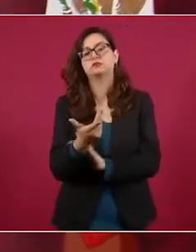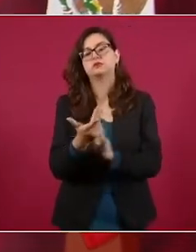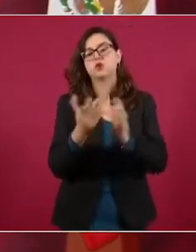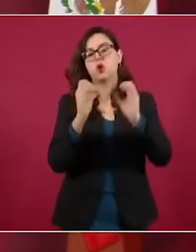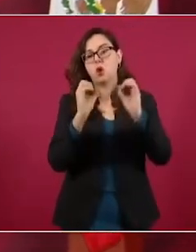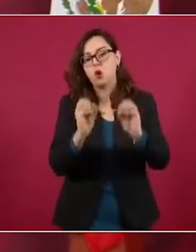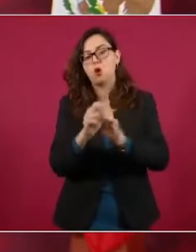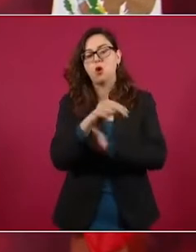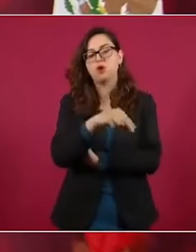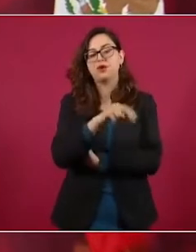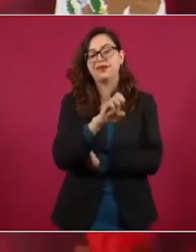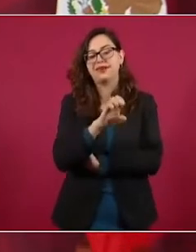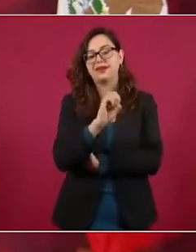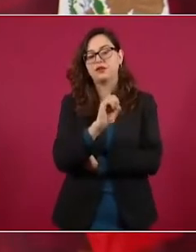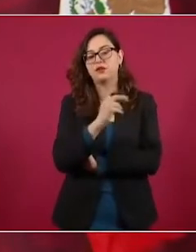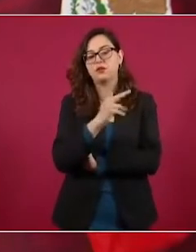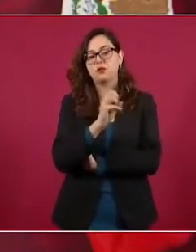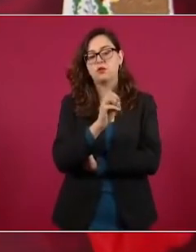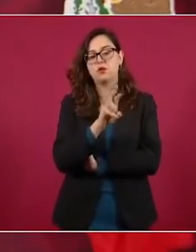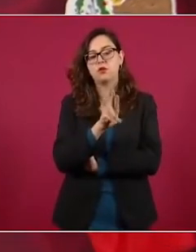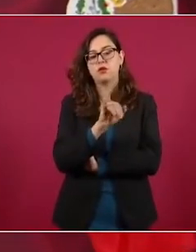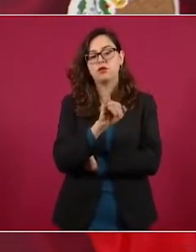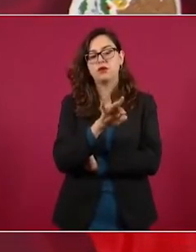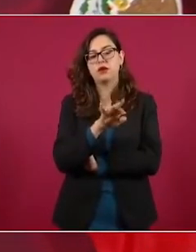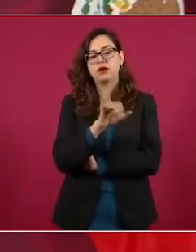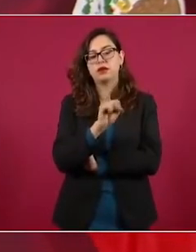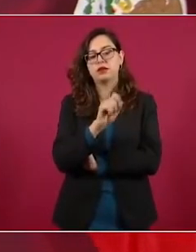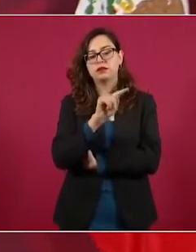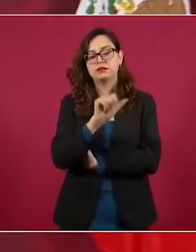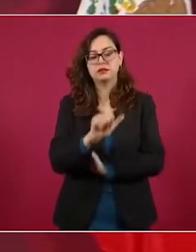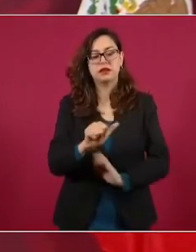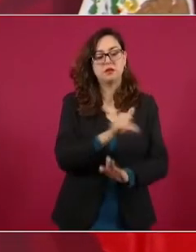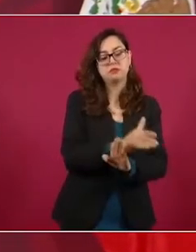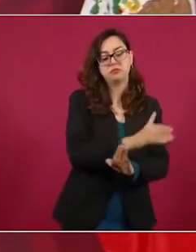en el transcurso de 36 años.